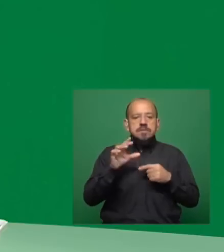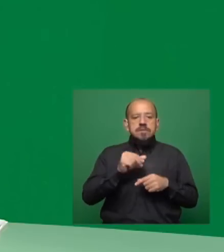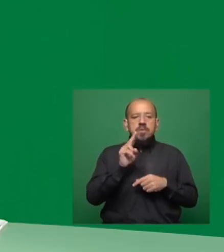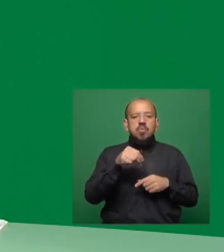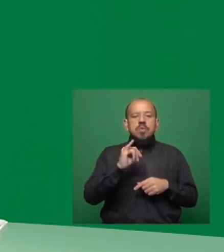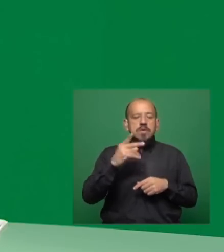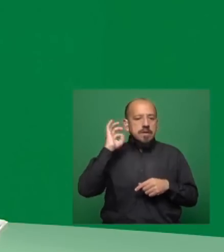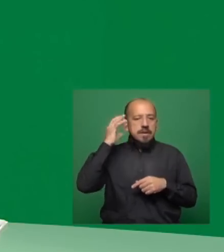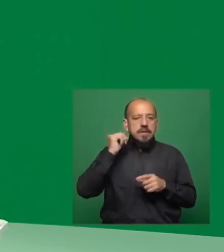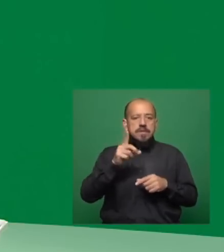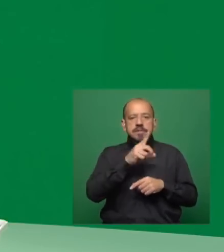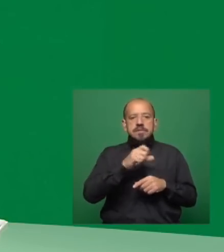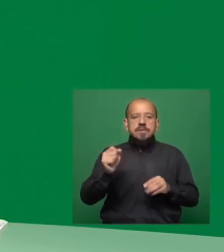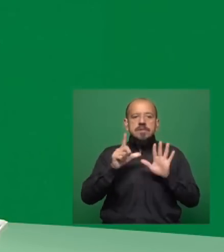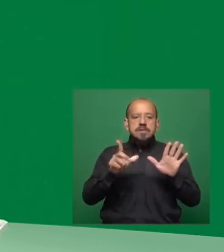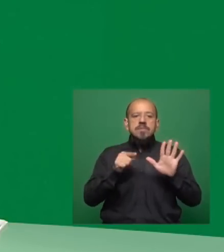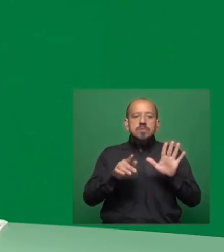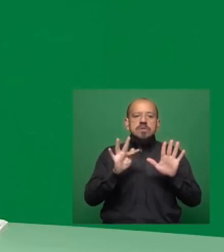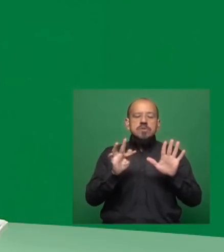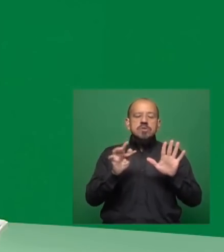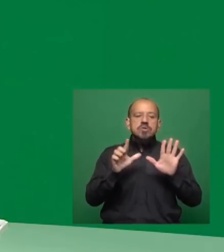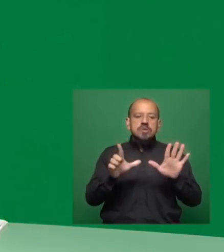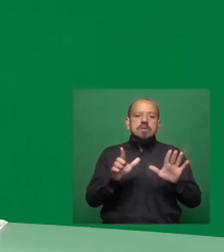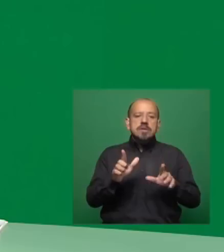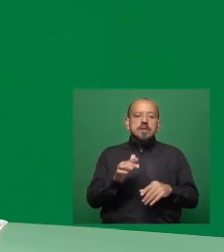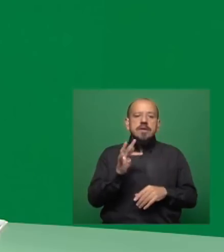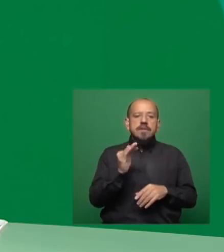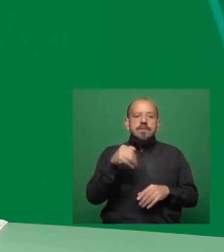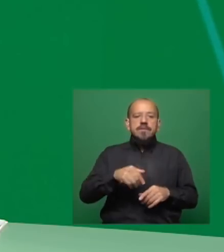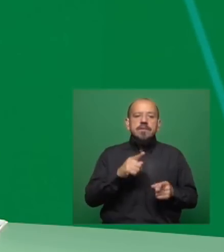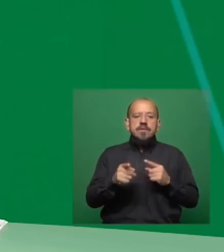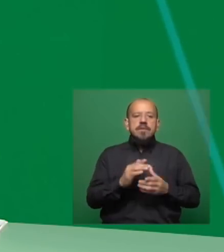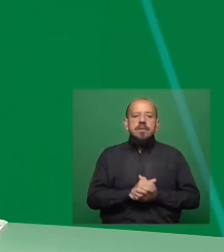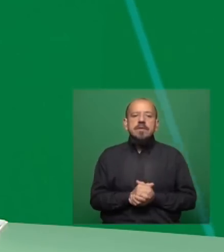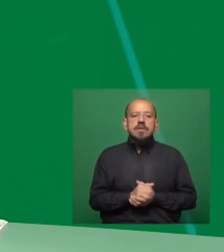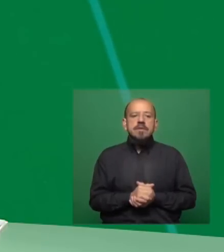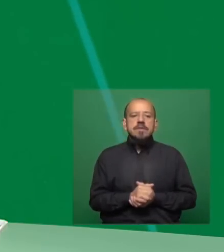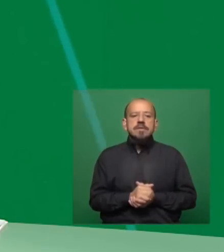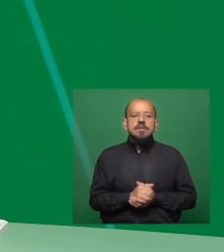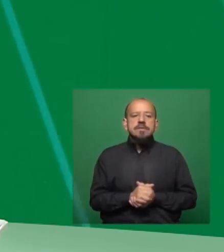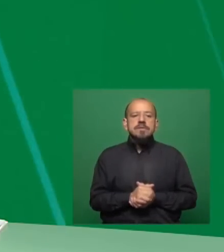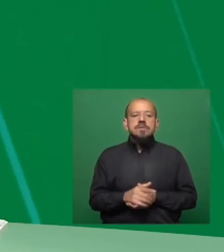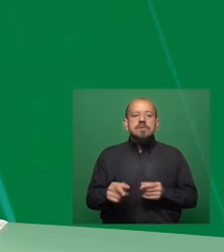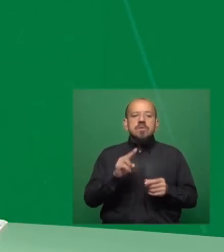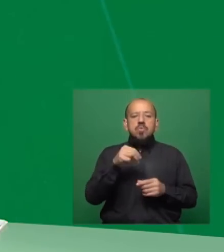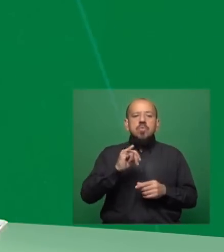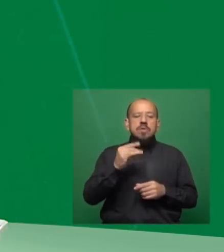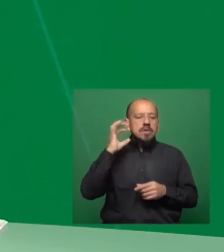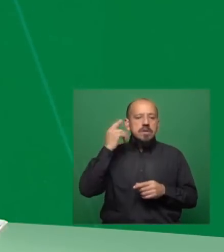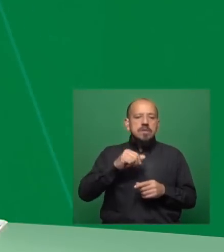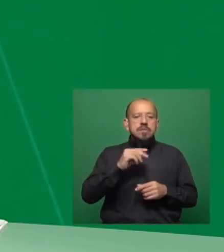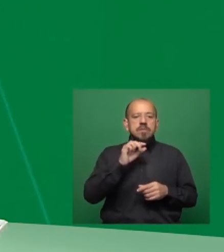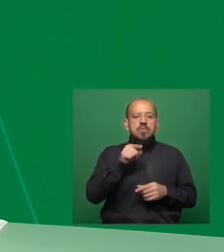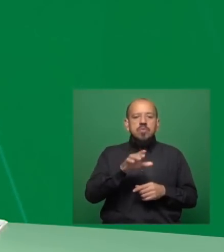uniradio la radio de la Universidad de la república 107.7 Y también a través de unirradio